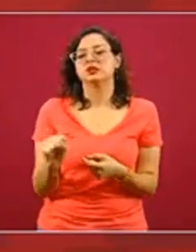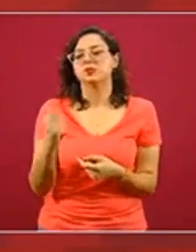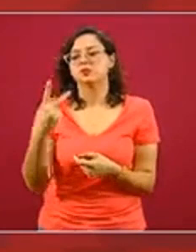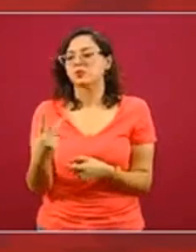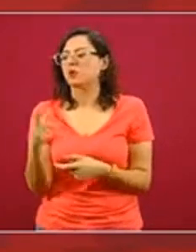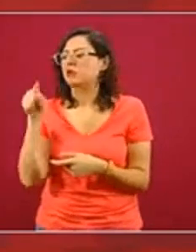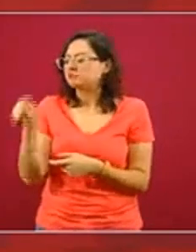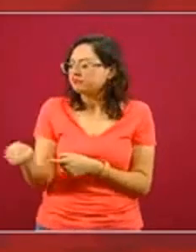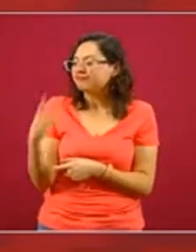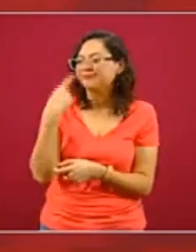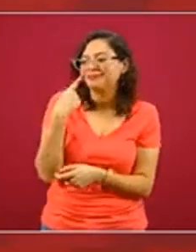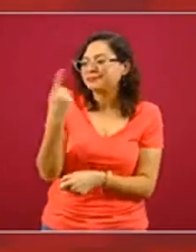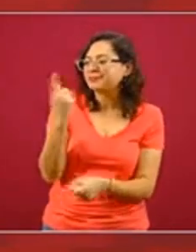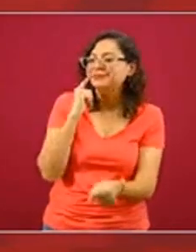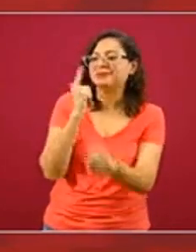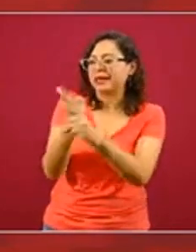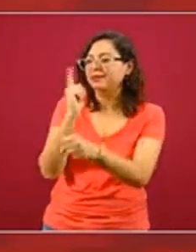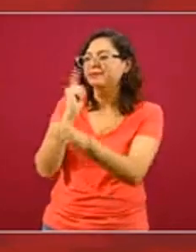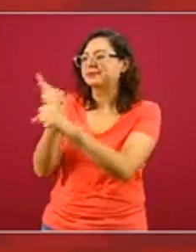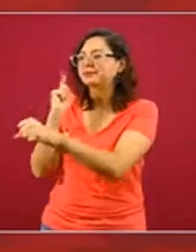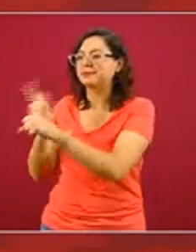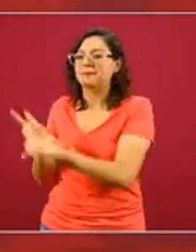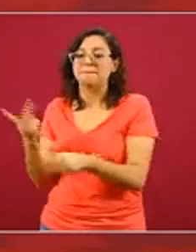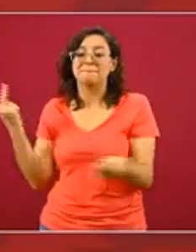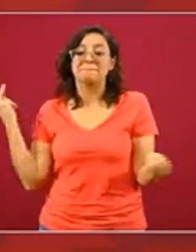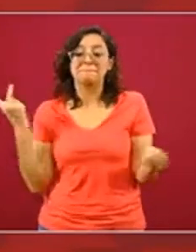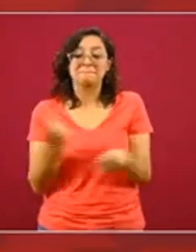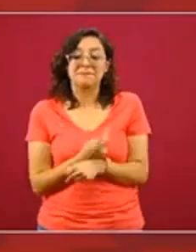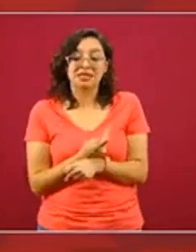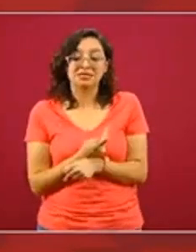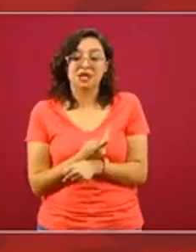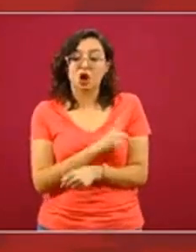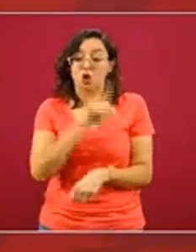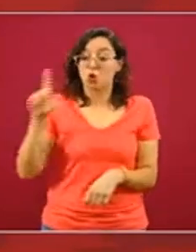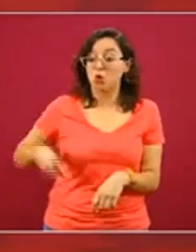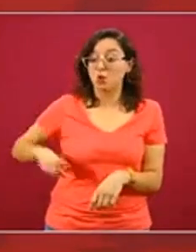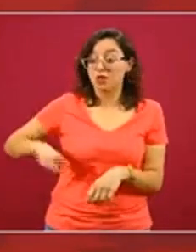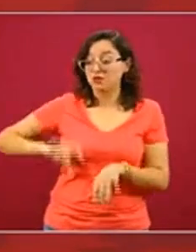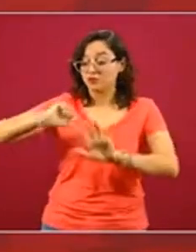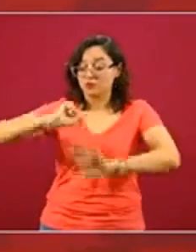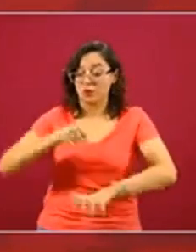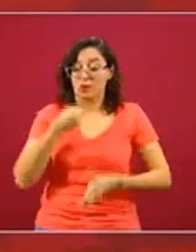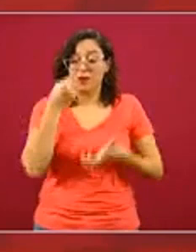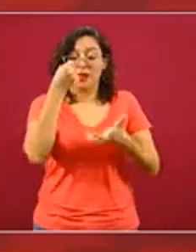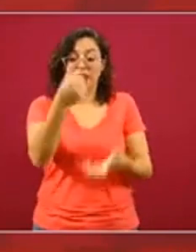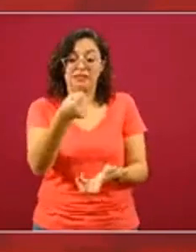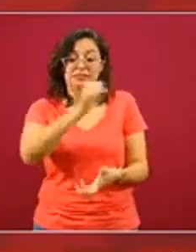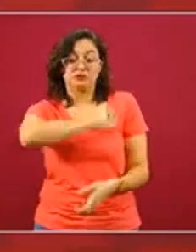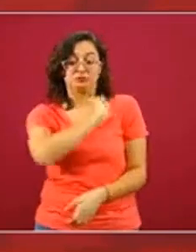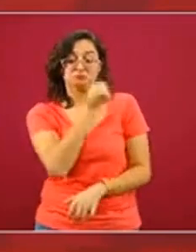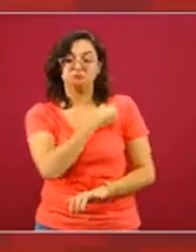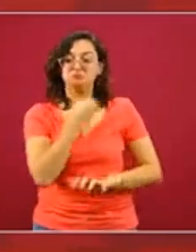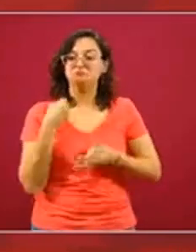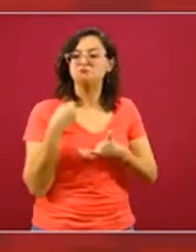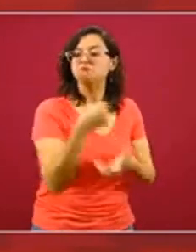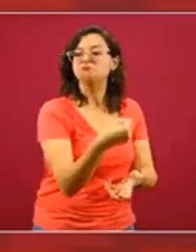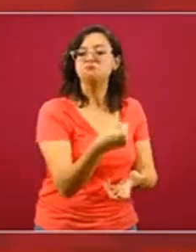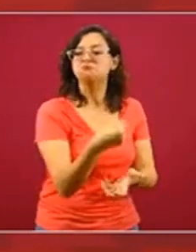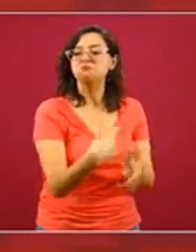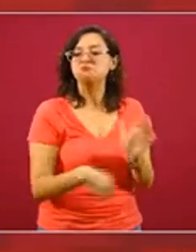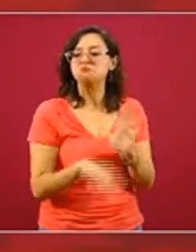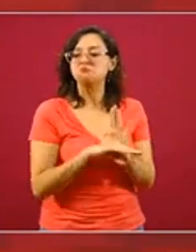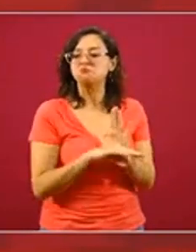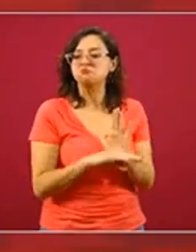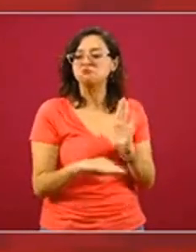que identifican cómo el gasto público en salud se estancó, aunque ciertamente tuvo